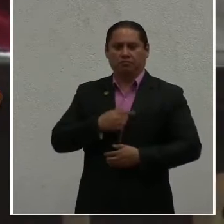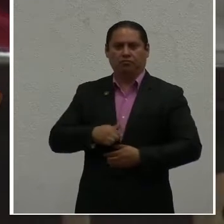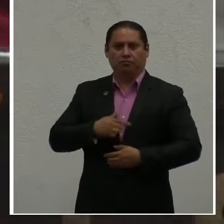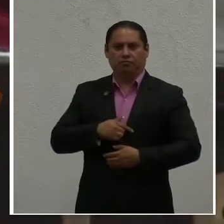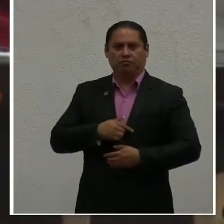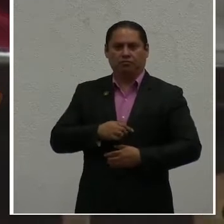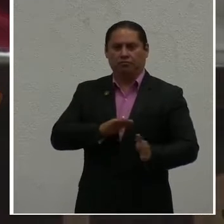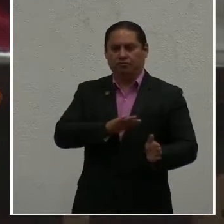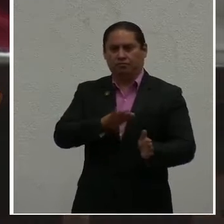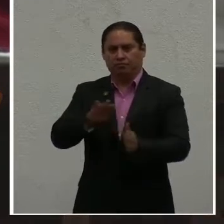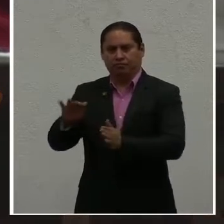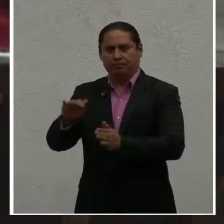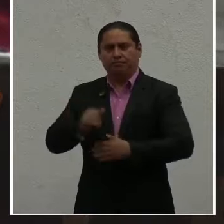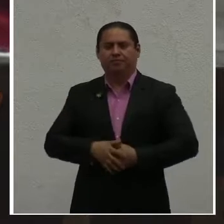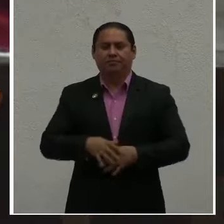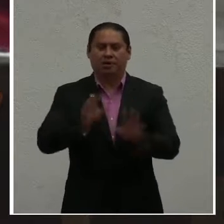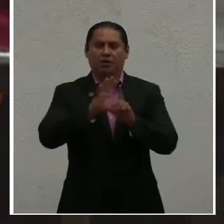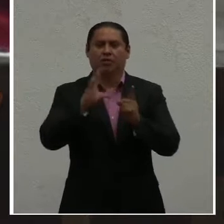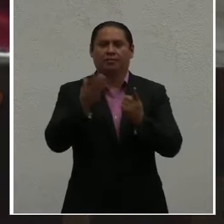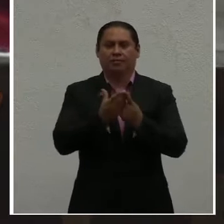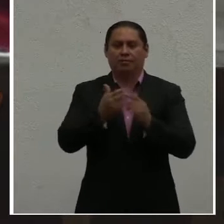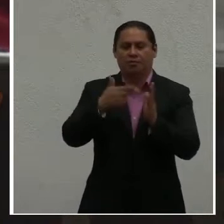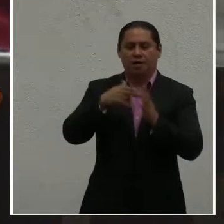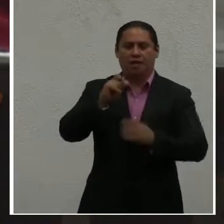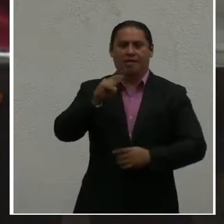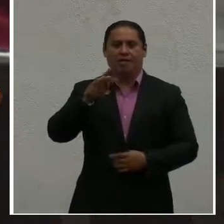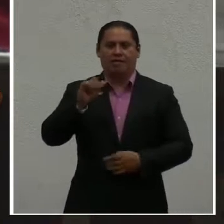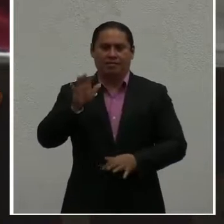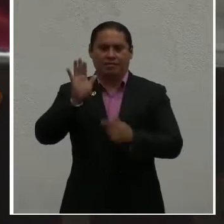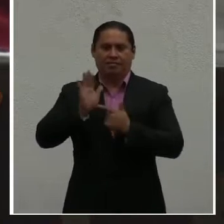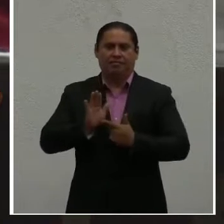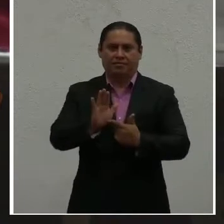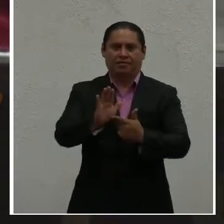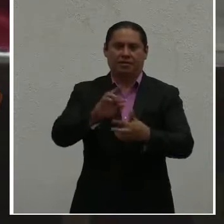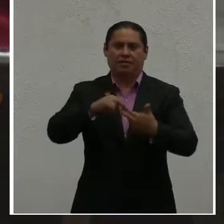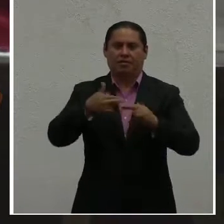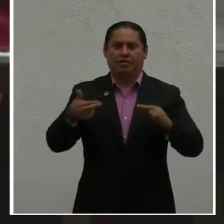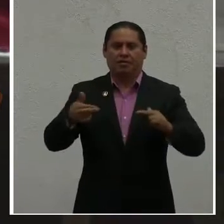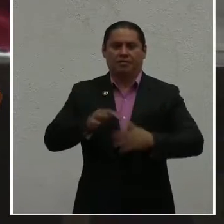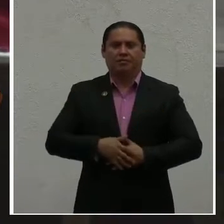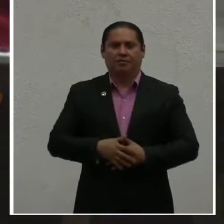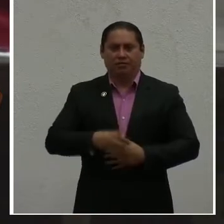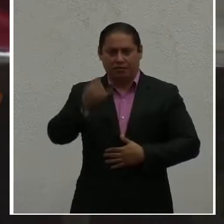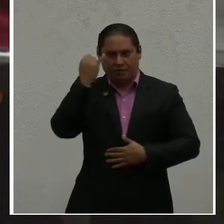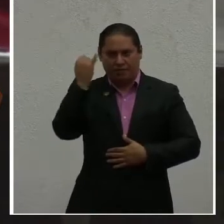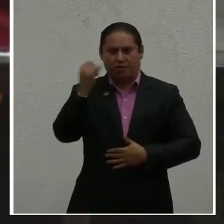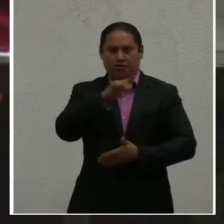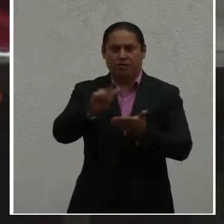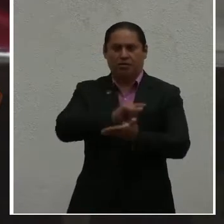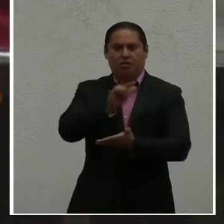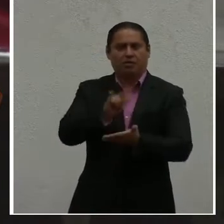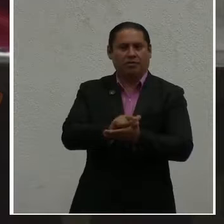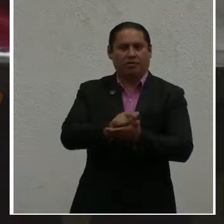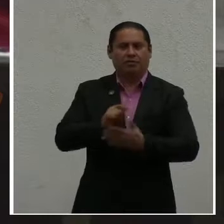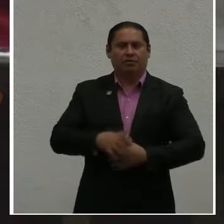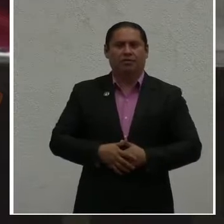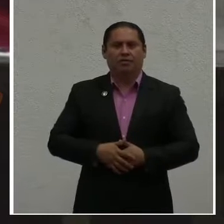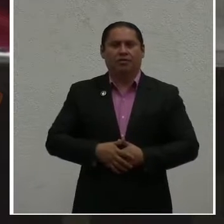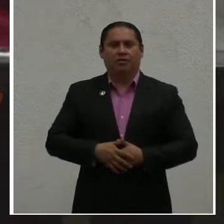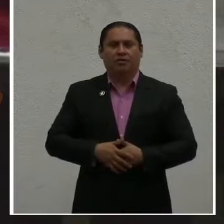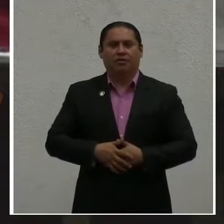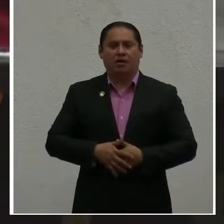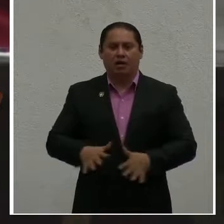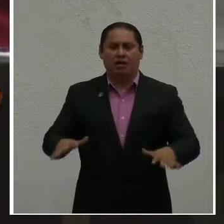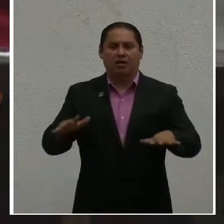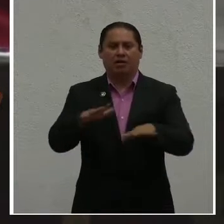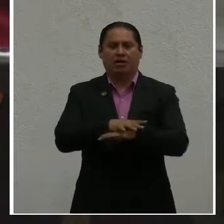Honorable Asamblea, la Comisión de Hacienda presenta dictamen relativo a la iniciativa de decreto por el que se